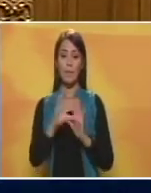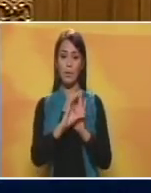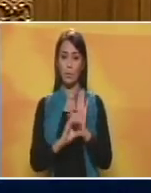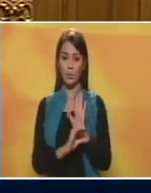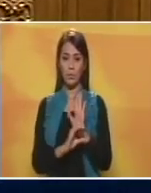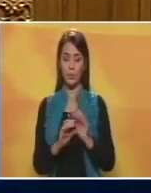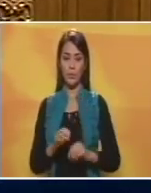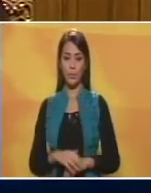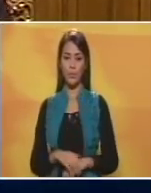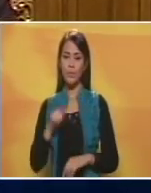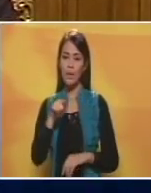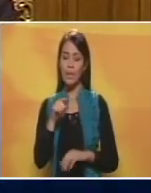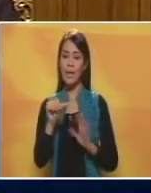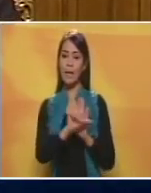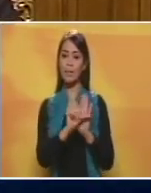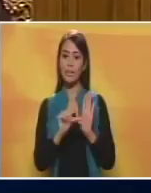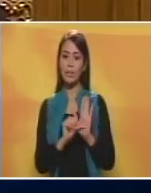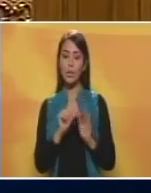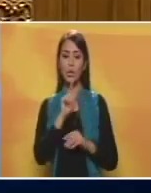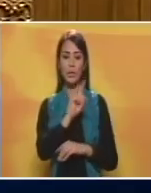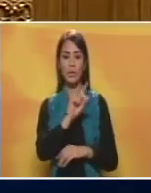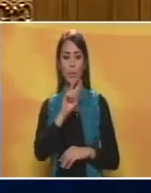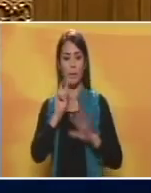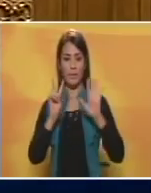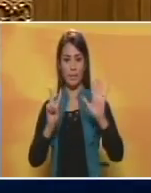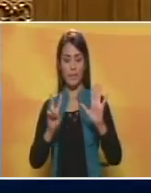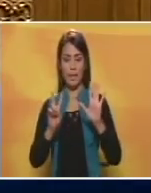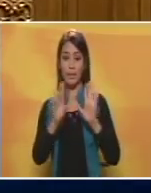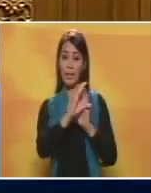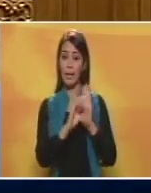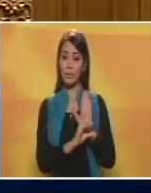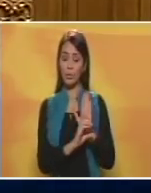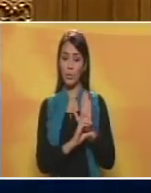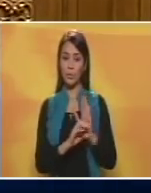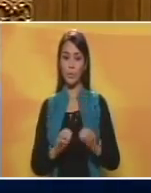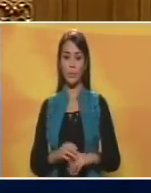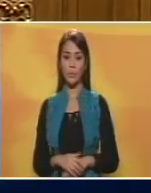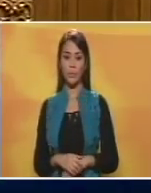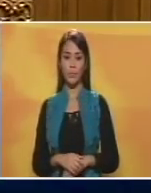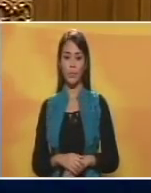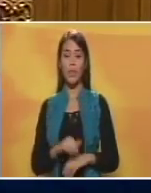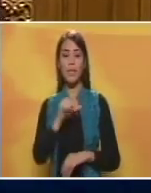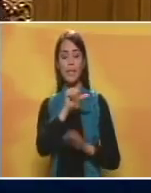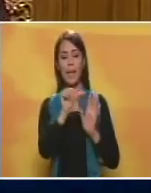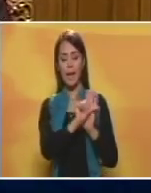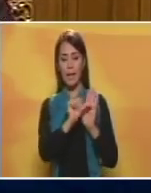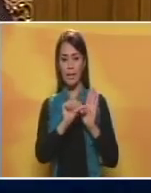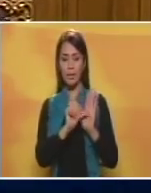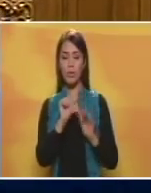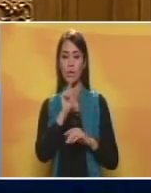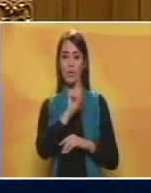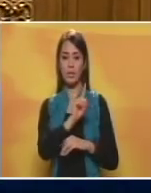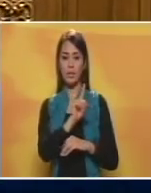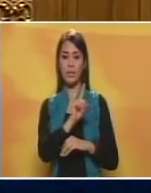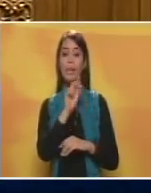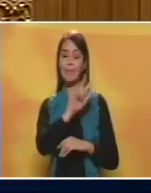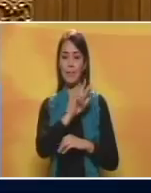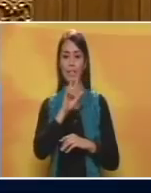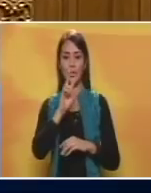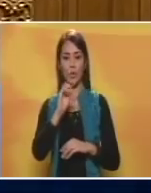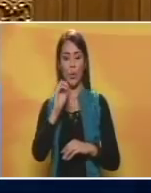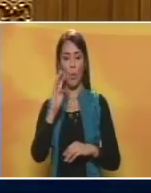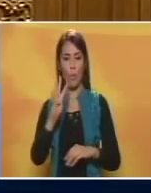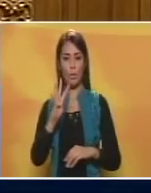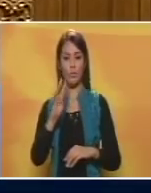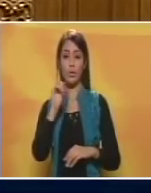constitucionales. Allí el artículo 127 de nuestra Carta Magna y el artículo 304 nos establece